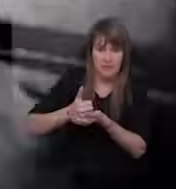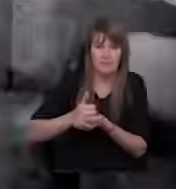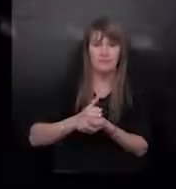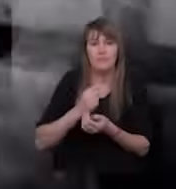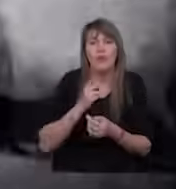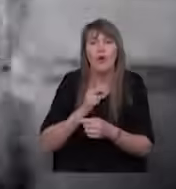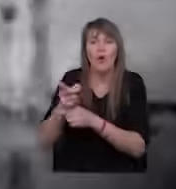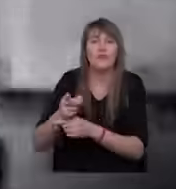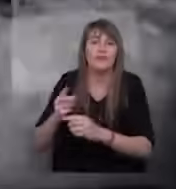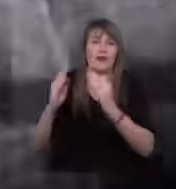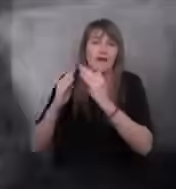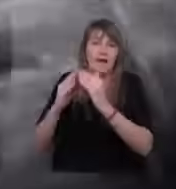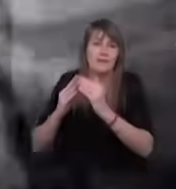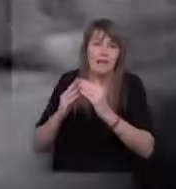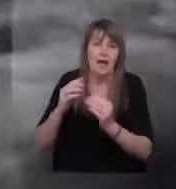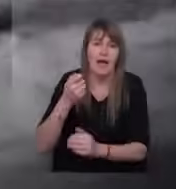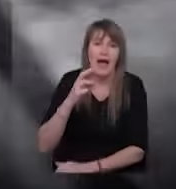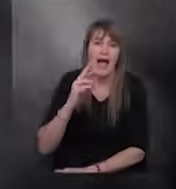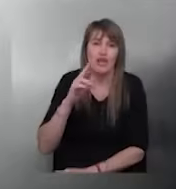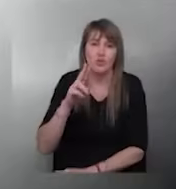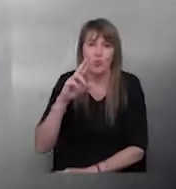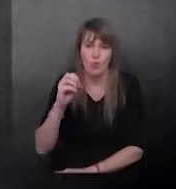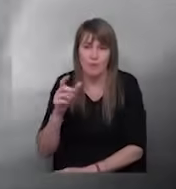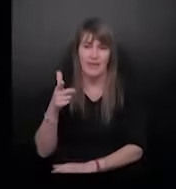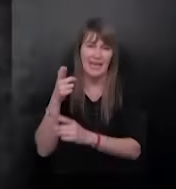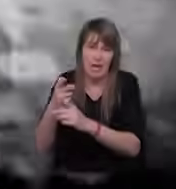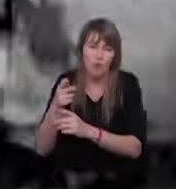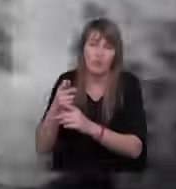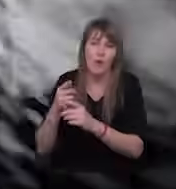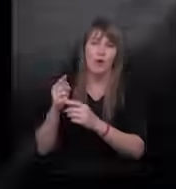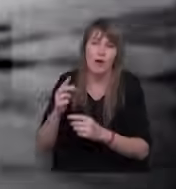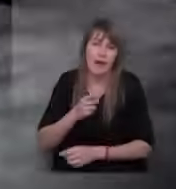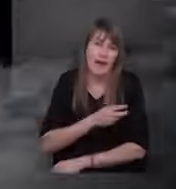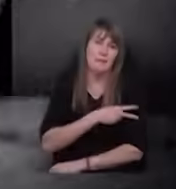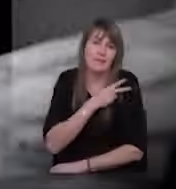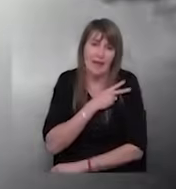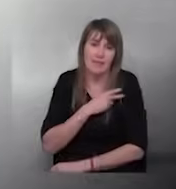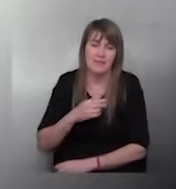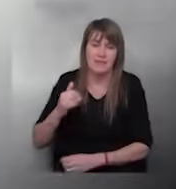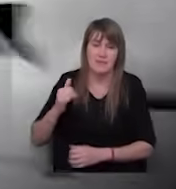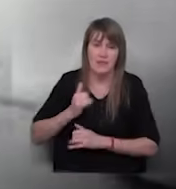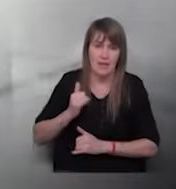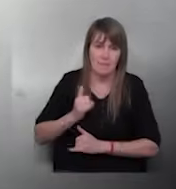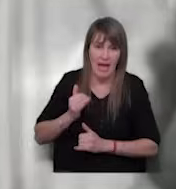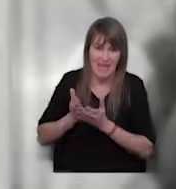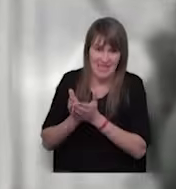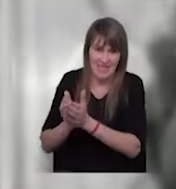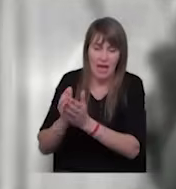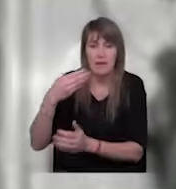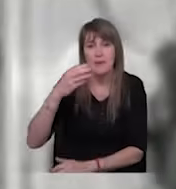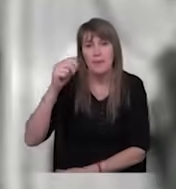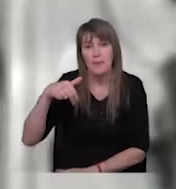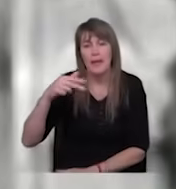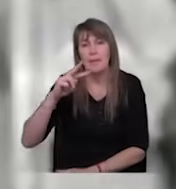el domicilio del doctor Arturo Dubra. Lo ejecutó conjuntamente con el capitán de Marina Ernesto Motto Benvenuto,